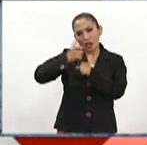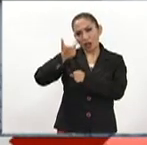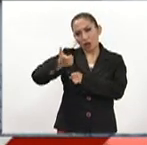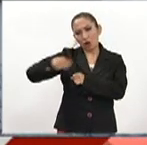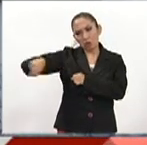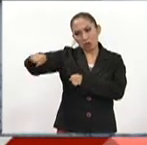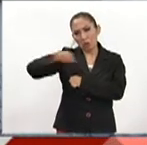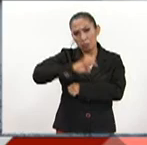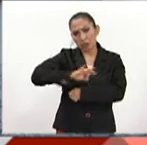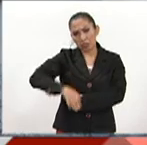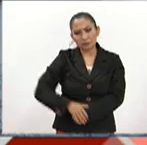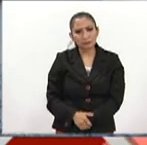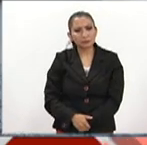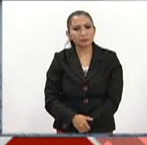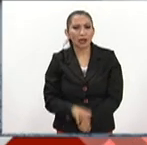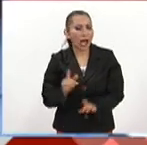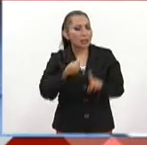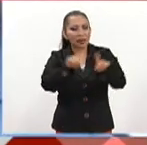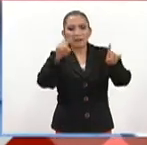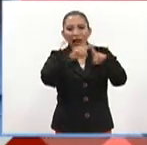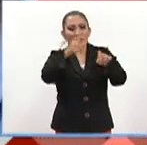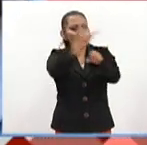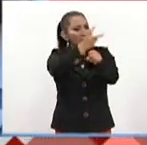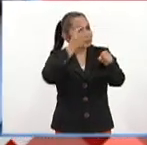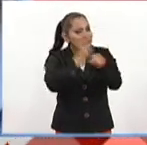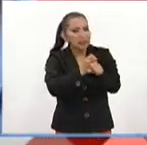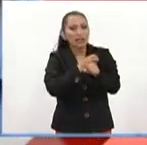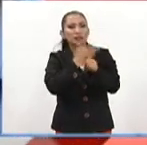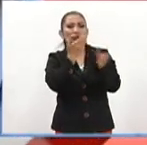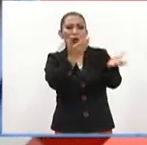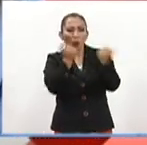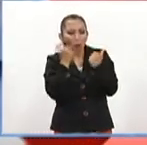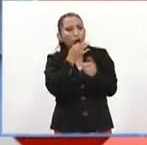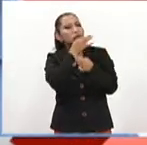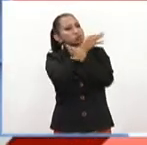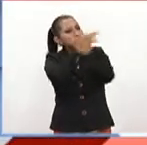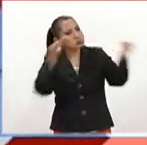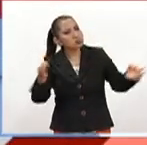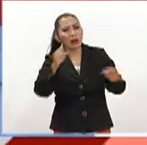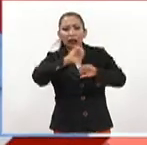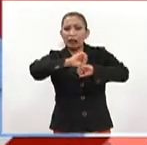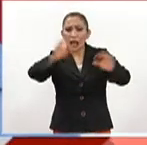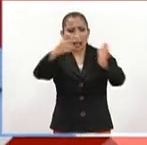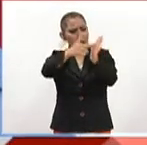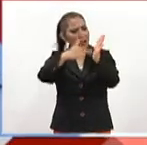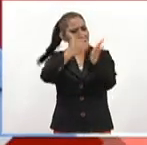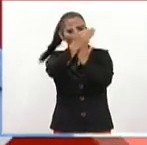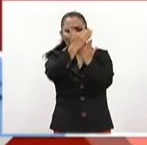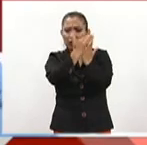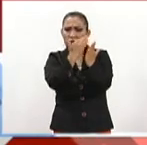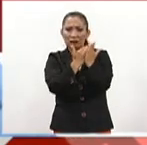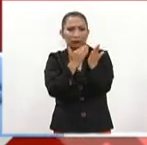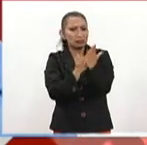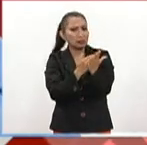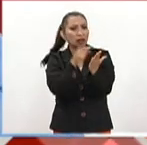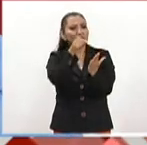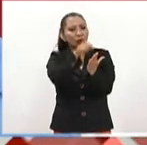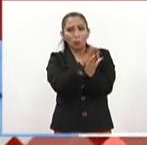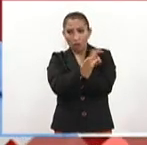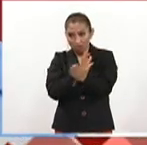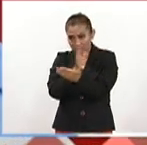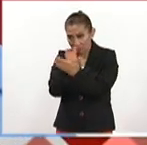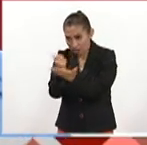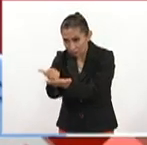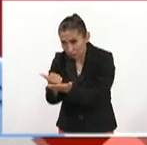¿no? Claro. En el INADEM hay diferentes convocatorias y sean muy, muy, muy claras las reglas de operación de cómo ellos te